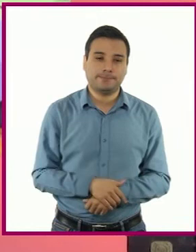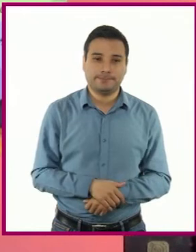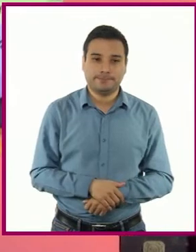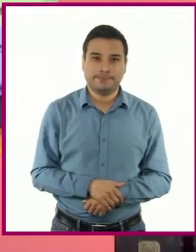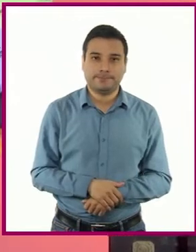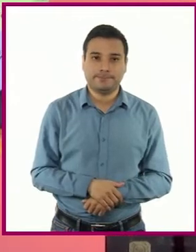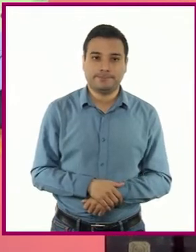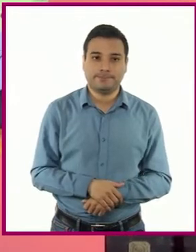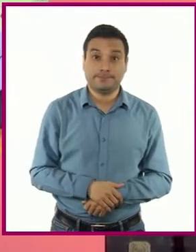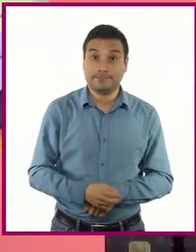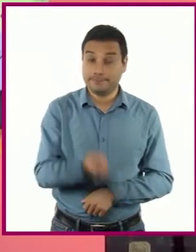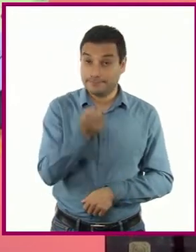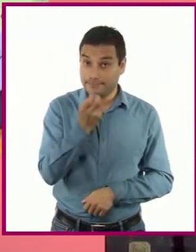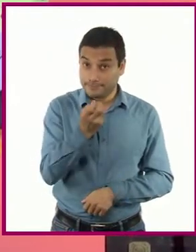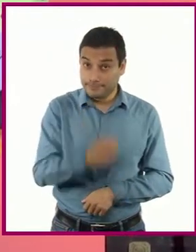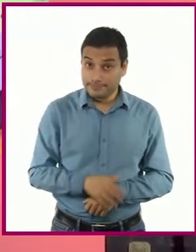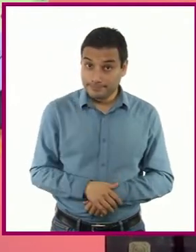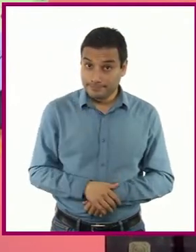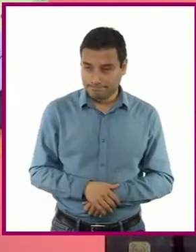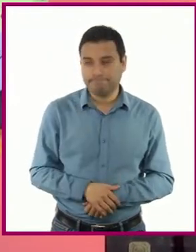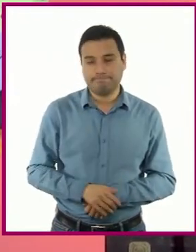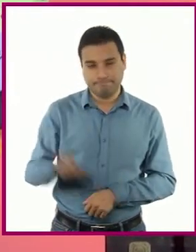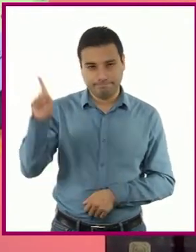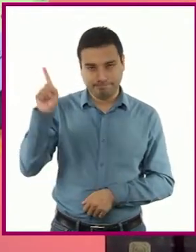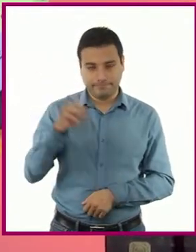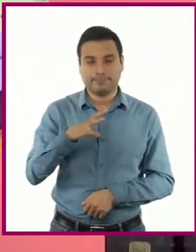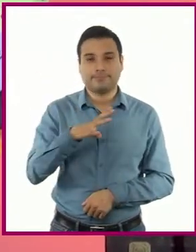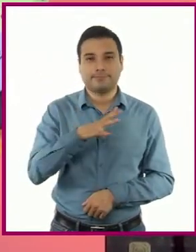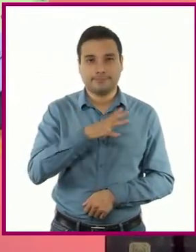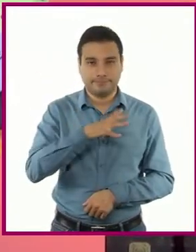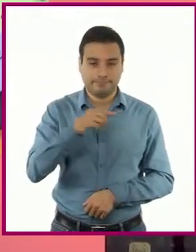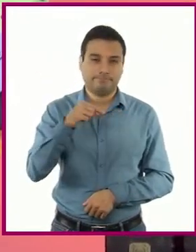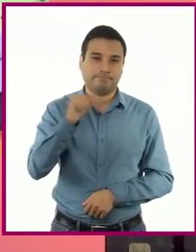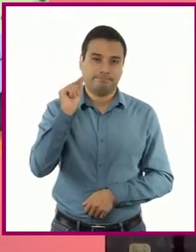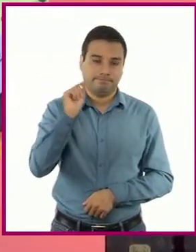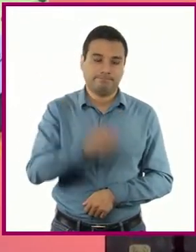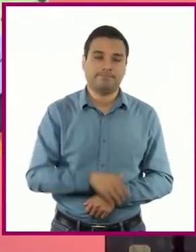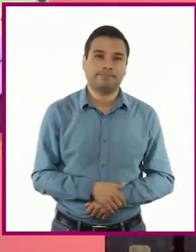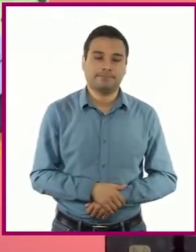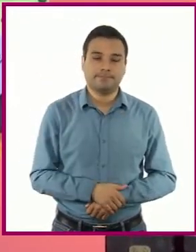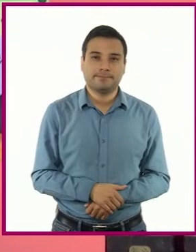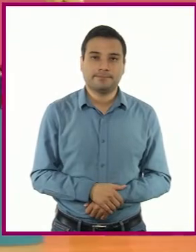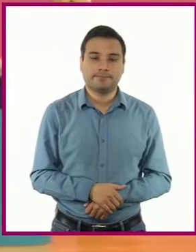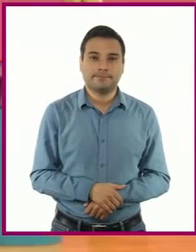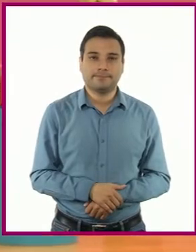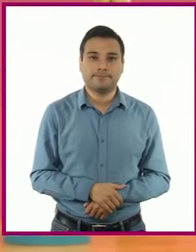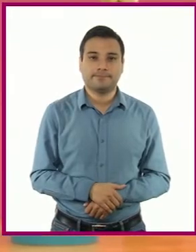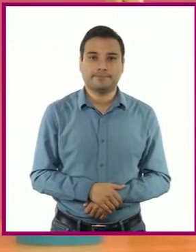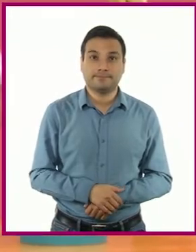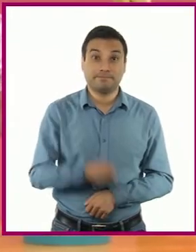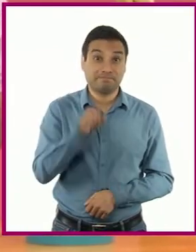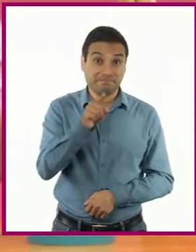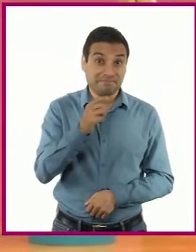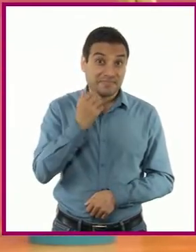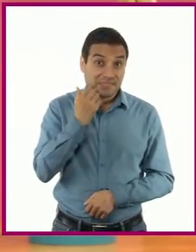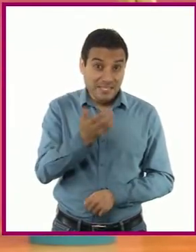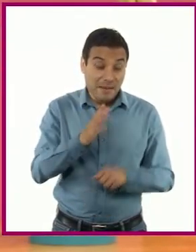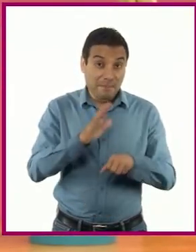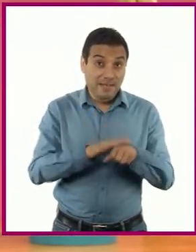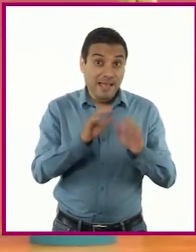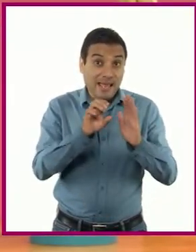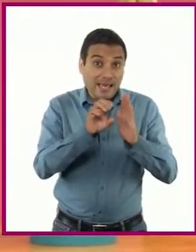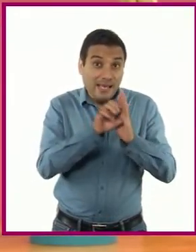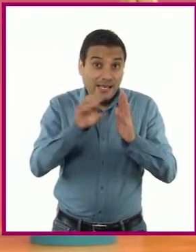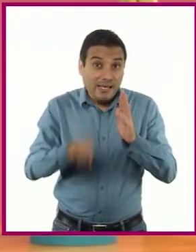Es por eso que intrépido lleva acento en la letra E. Si desean leer más ejemplos o